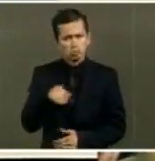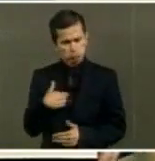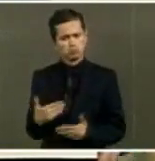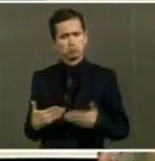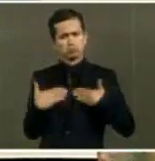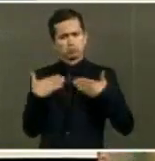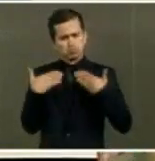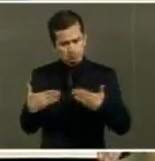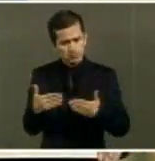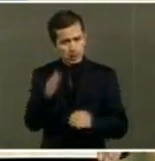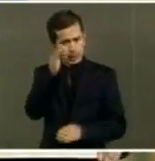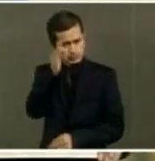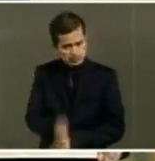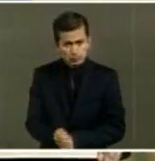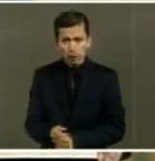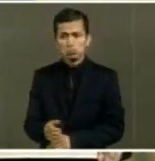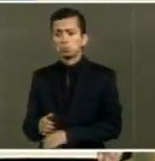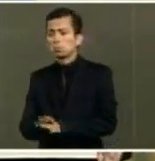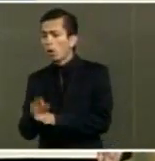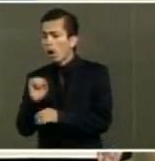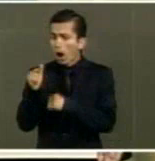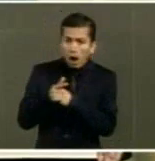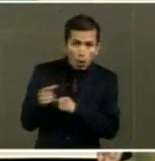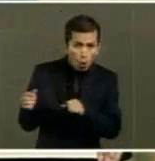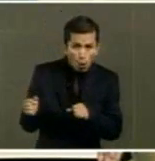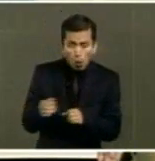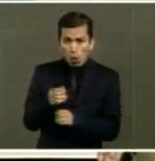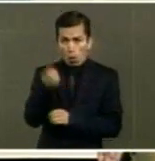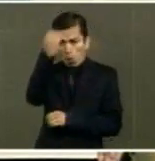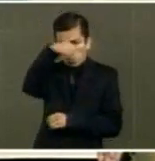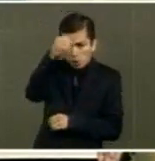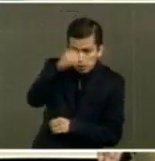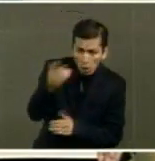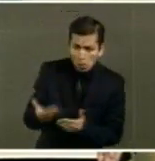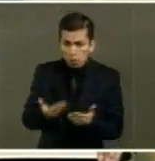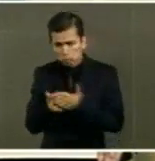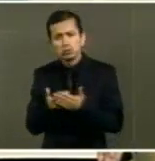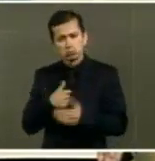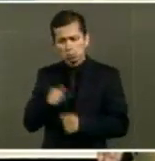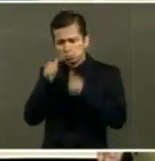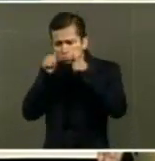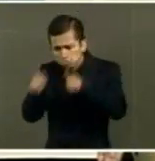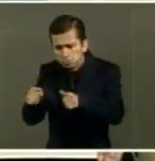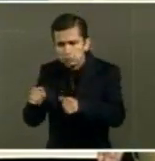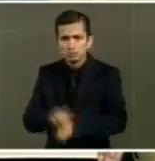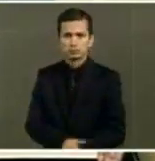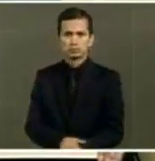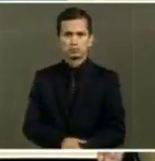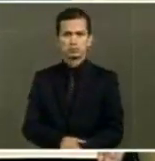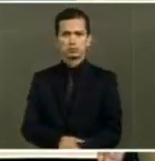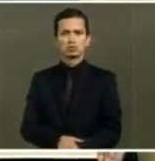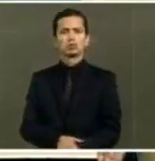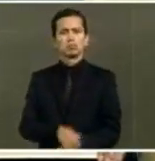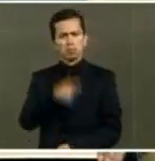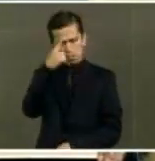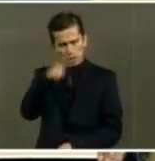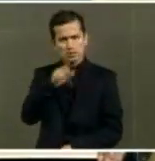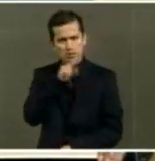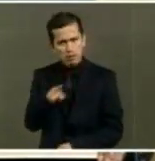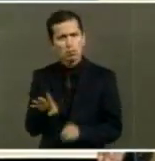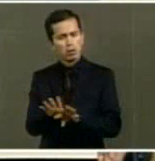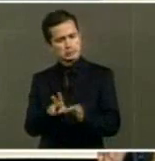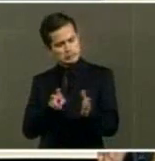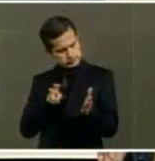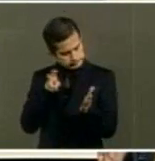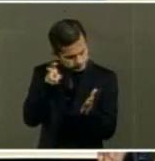escuchar alternativas y propuestas, y para que, sin abandonar la lucha, hagamos los ajustes que las